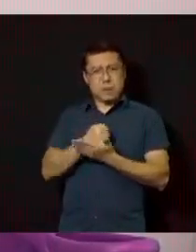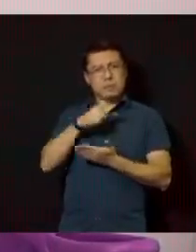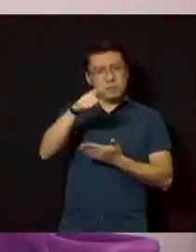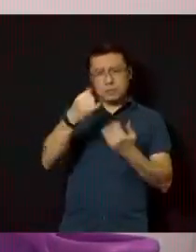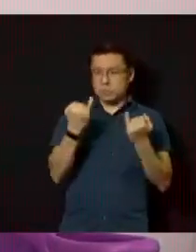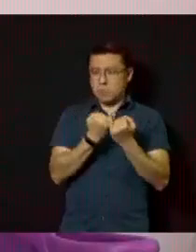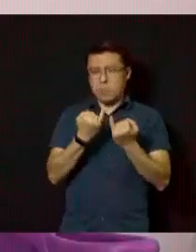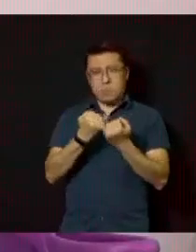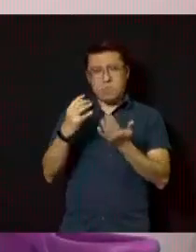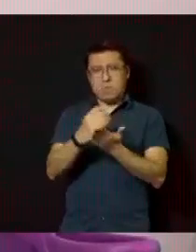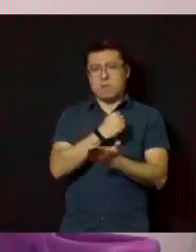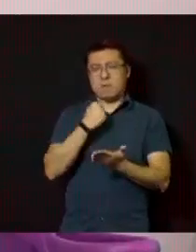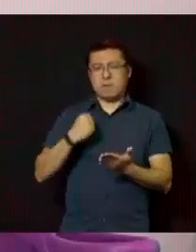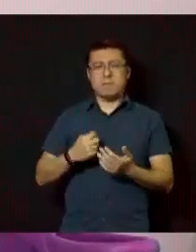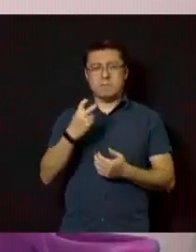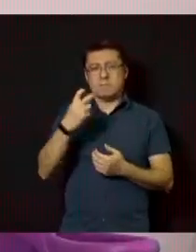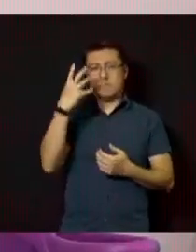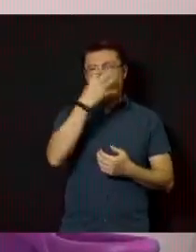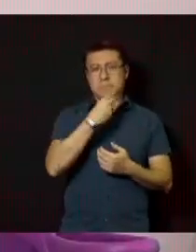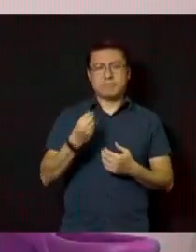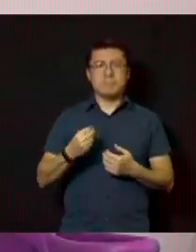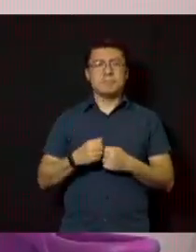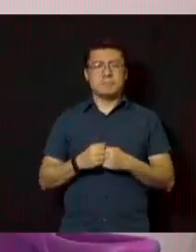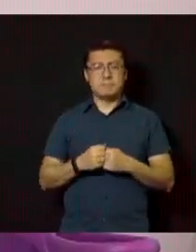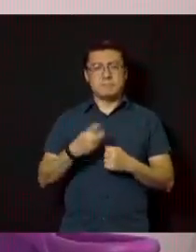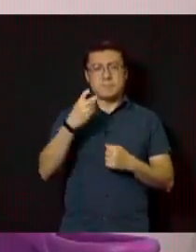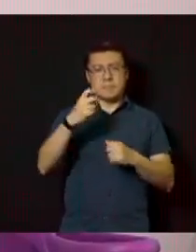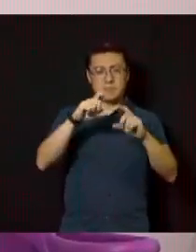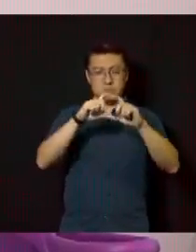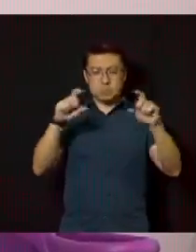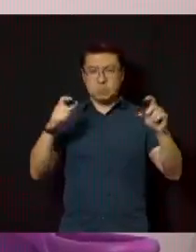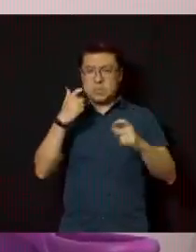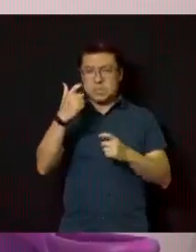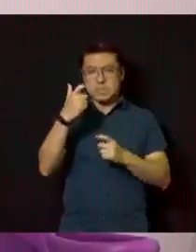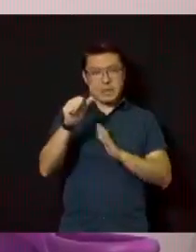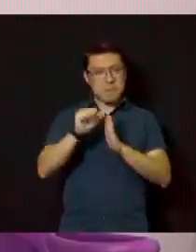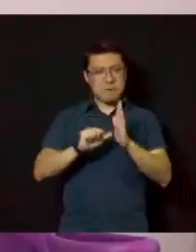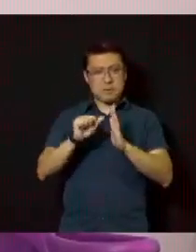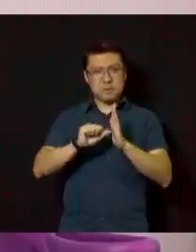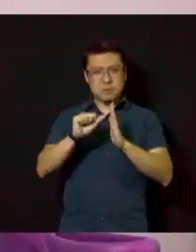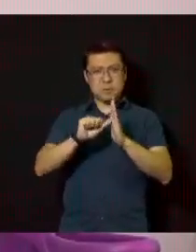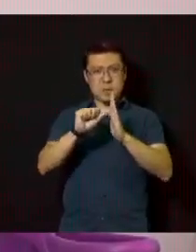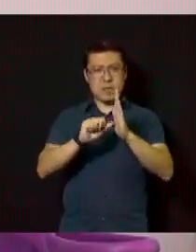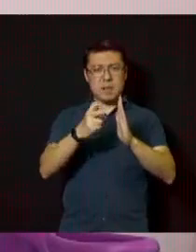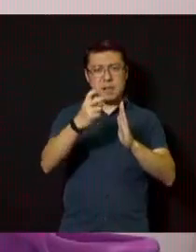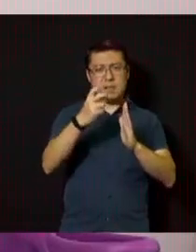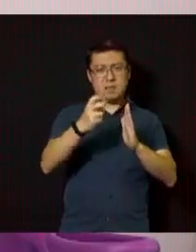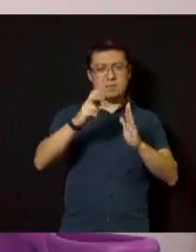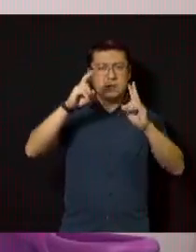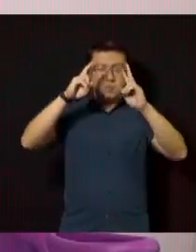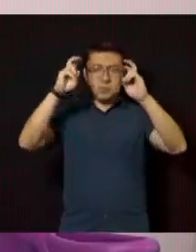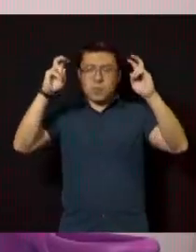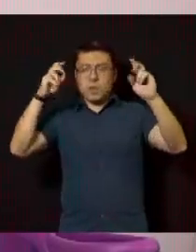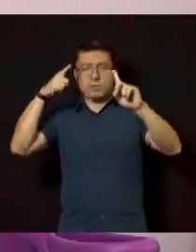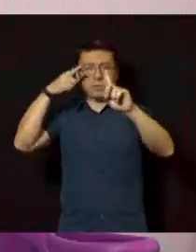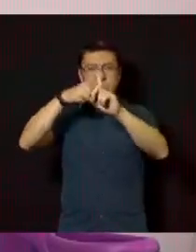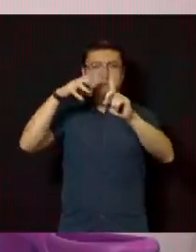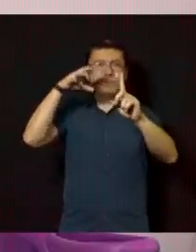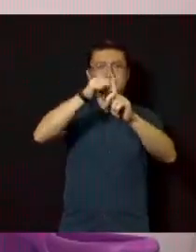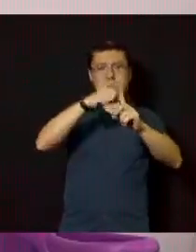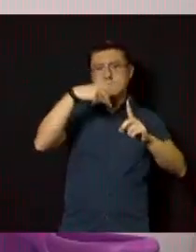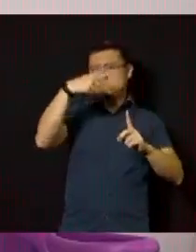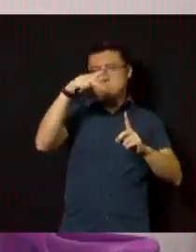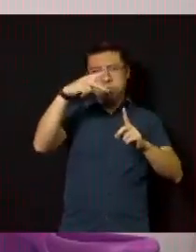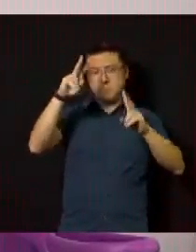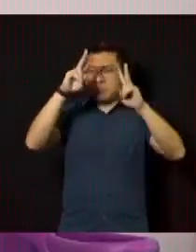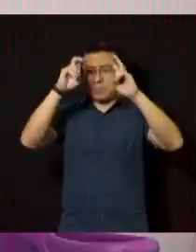es lindísimo. ¿Cómo es consolidar un cheque que nos permita tener, cumplir nuestros sueños, esos deseos que tenemos? Yo